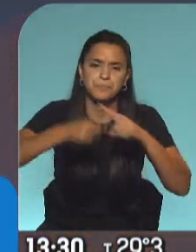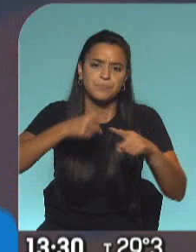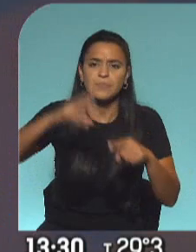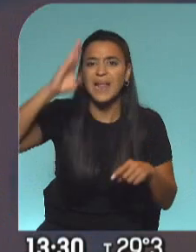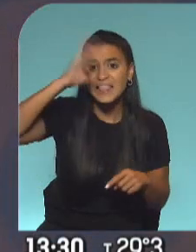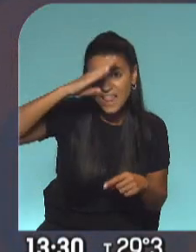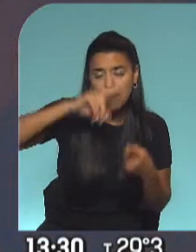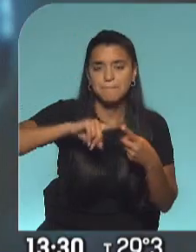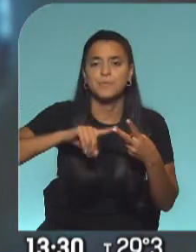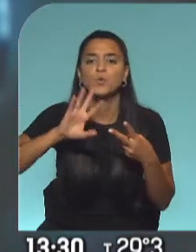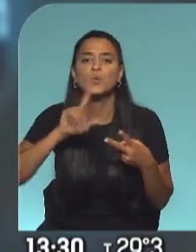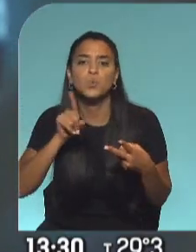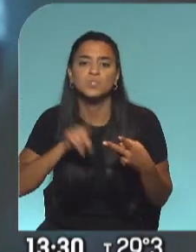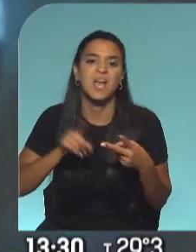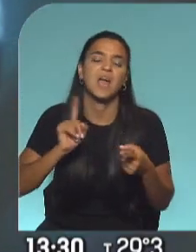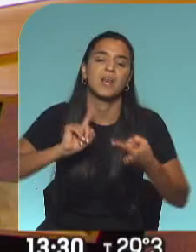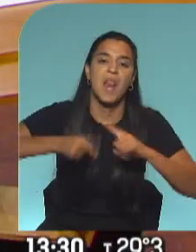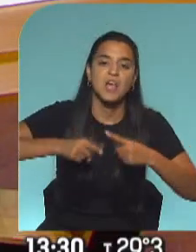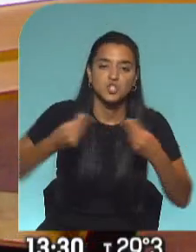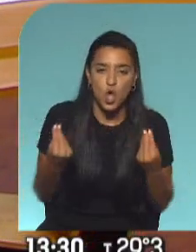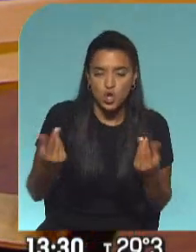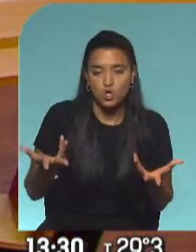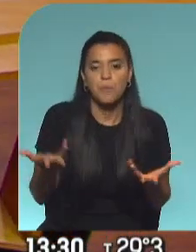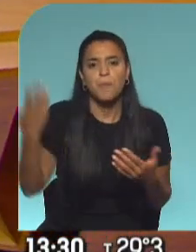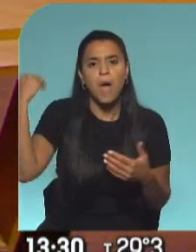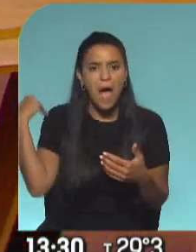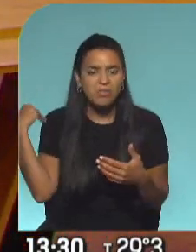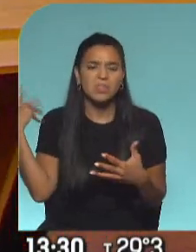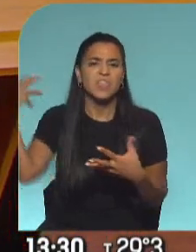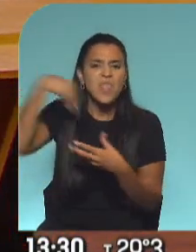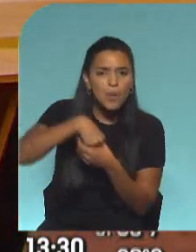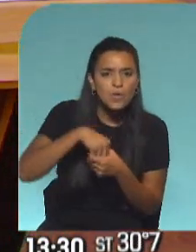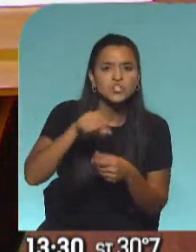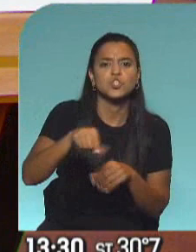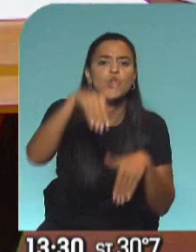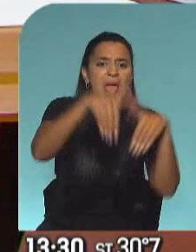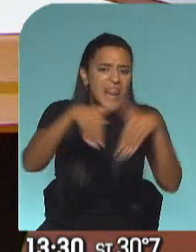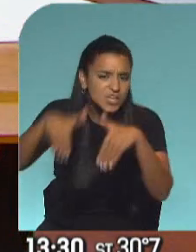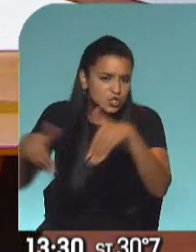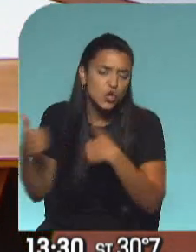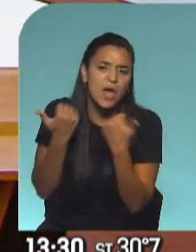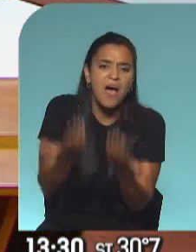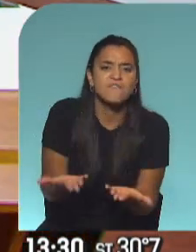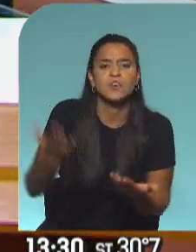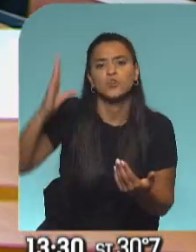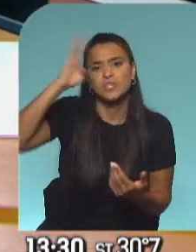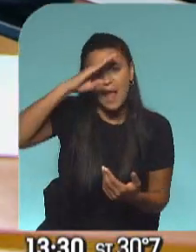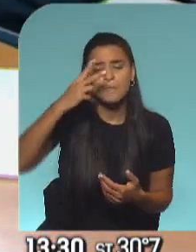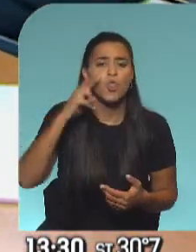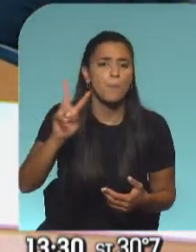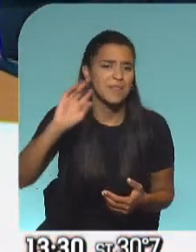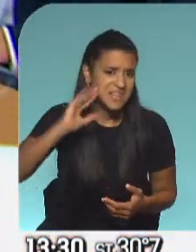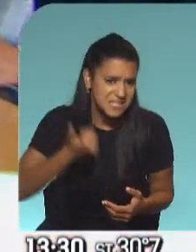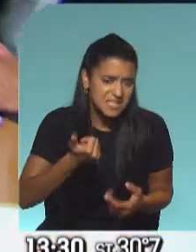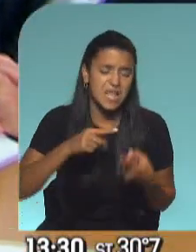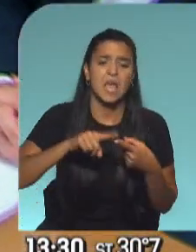Trump con Rusia? Porque se habló mucho desde el principio, desde la intervención en las elecciones a favor de Trump en 2016, se